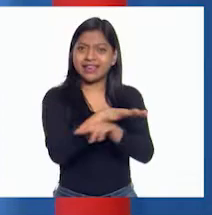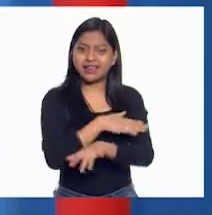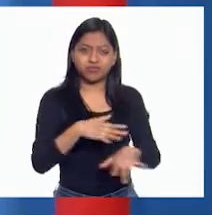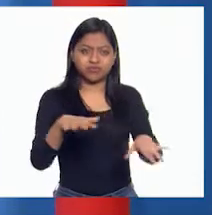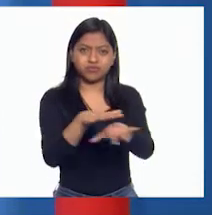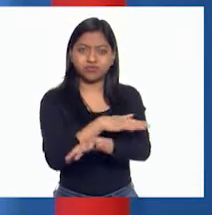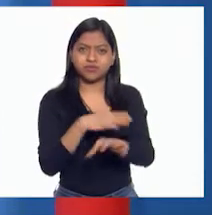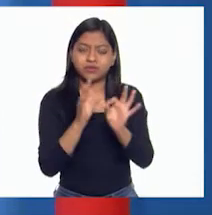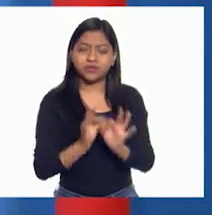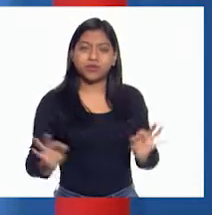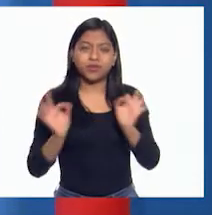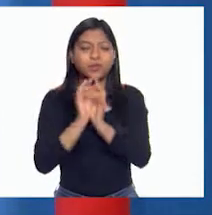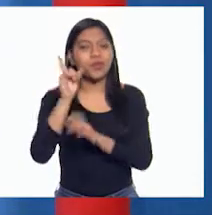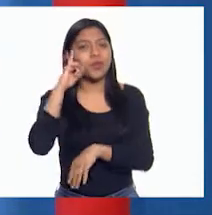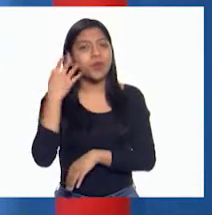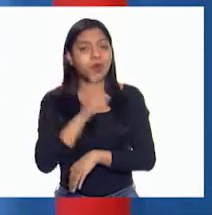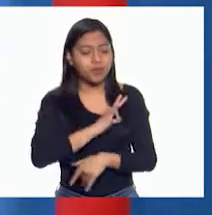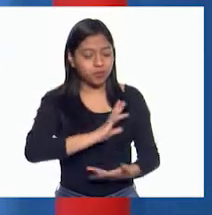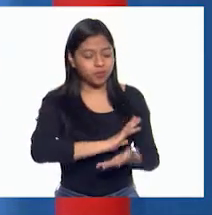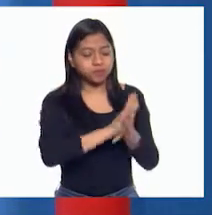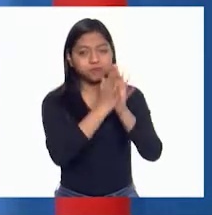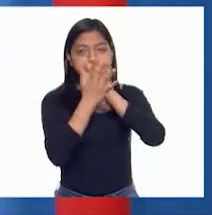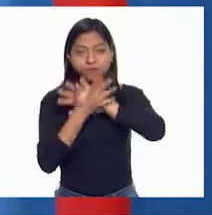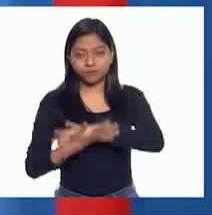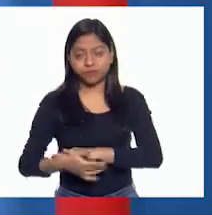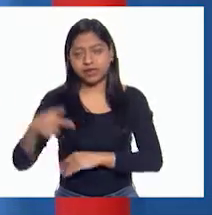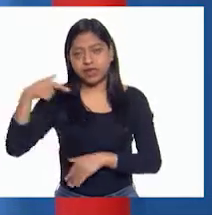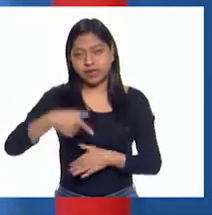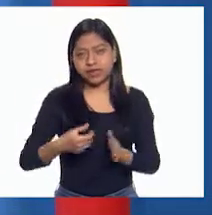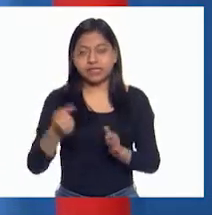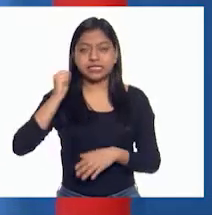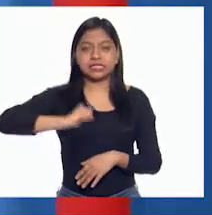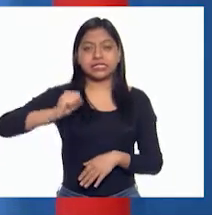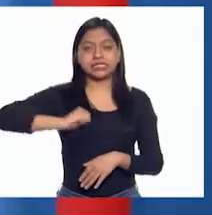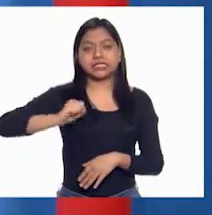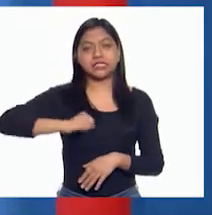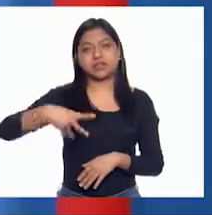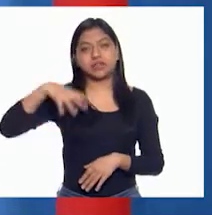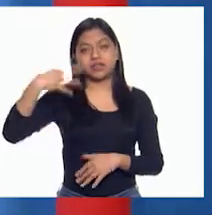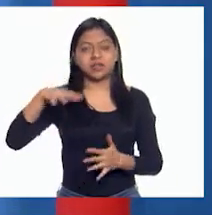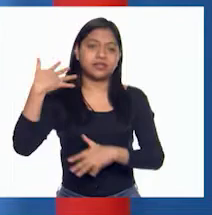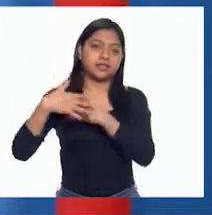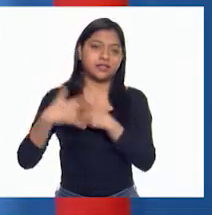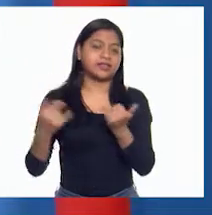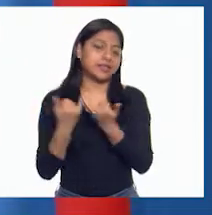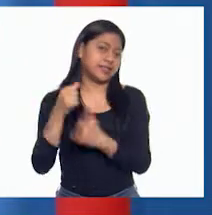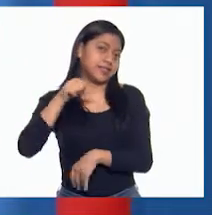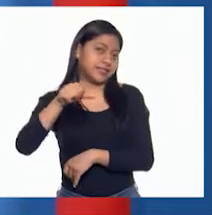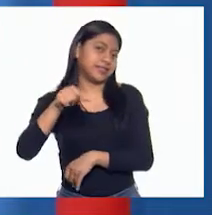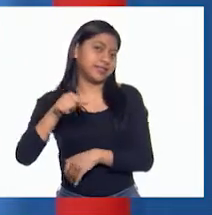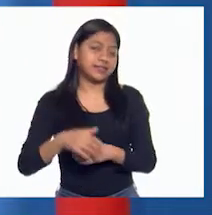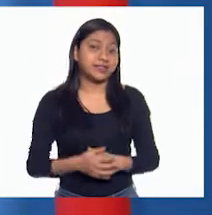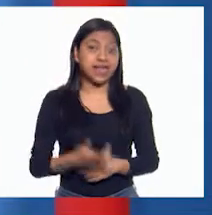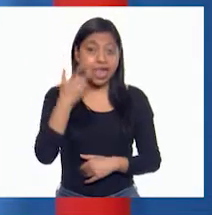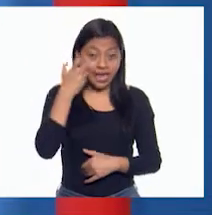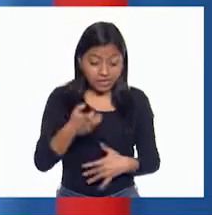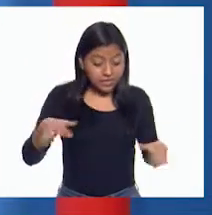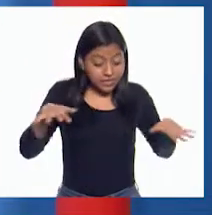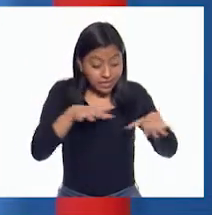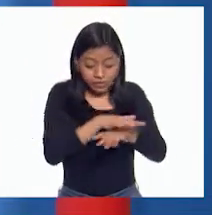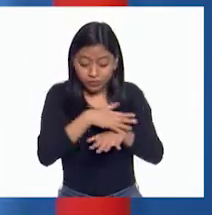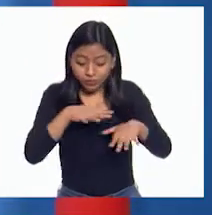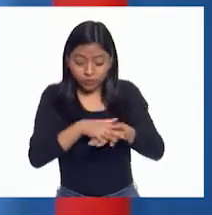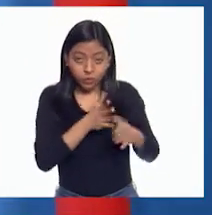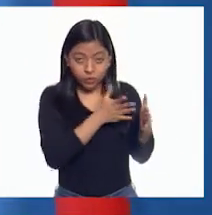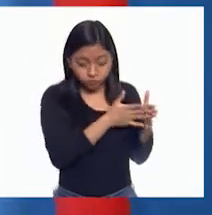que posibilitaron esta transición durante los siglos XIV, XV y XVI. Estos cambios ocurridos